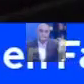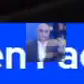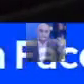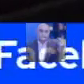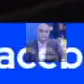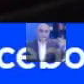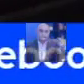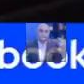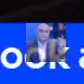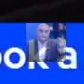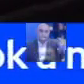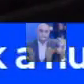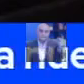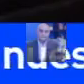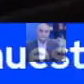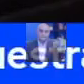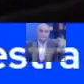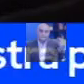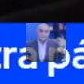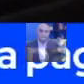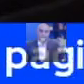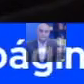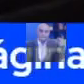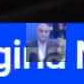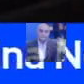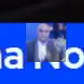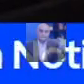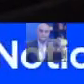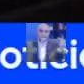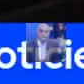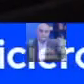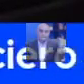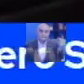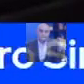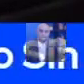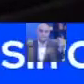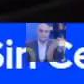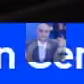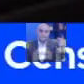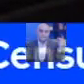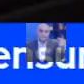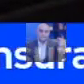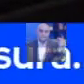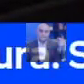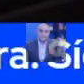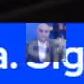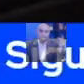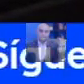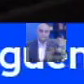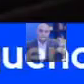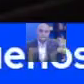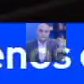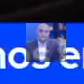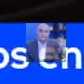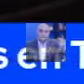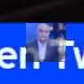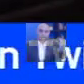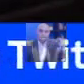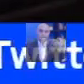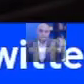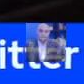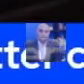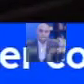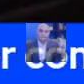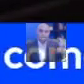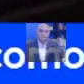cerrar filas y el resto del hemisferio frente al avance de China. Pero esto es cada vez más complicado